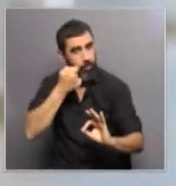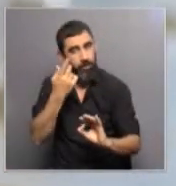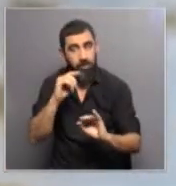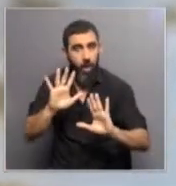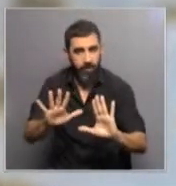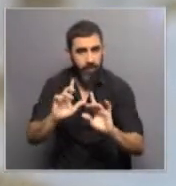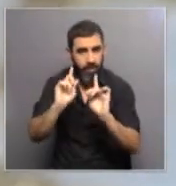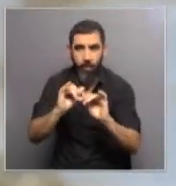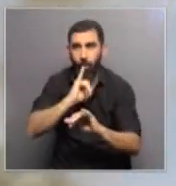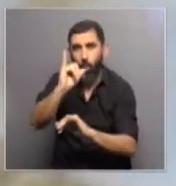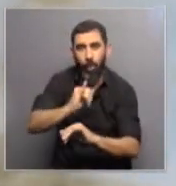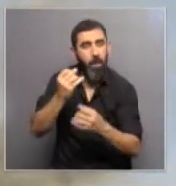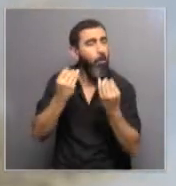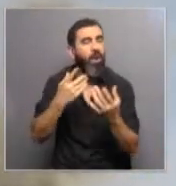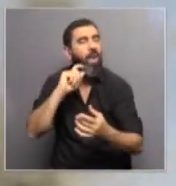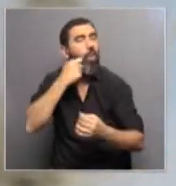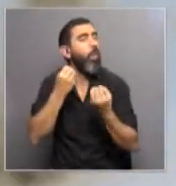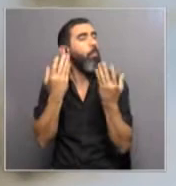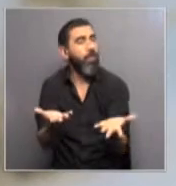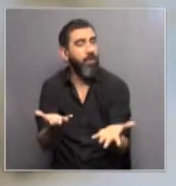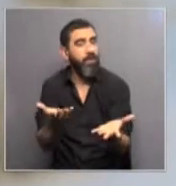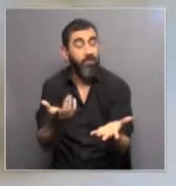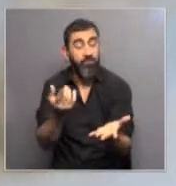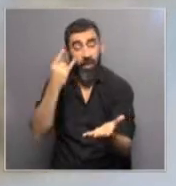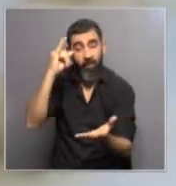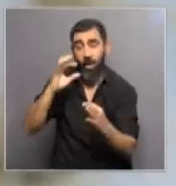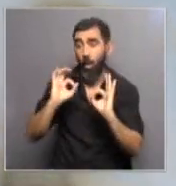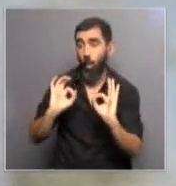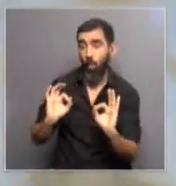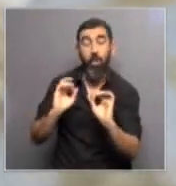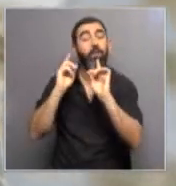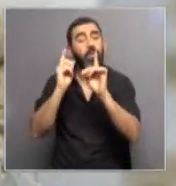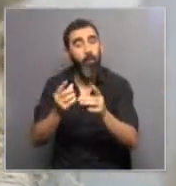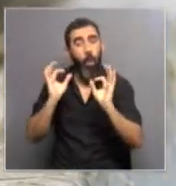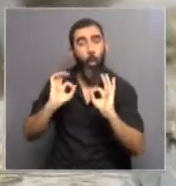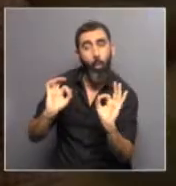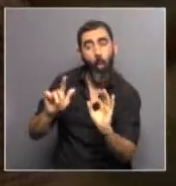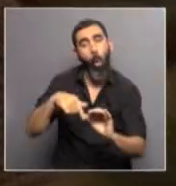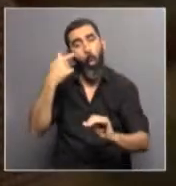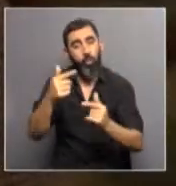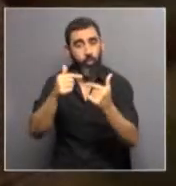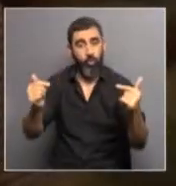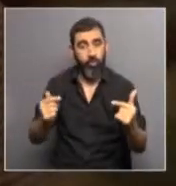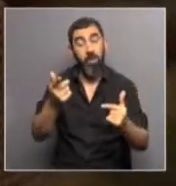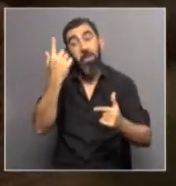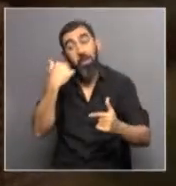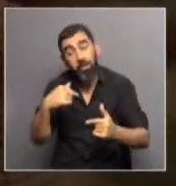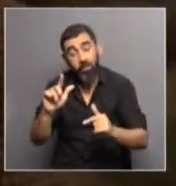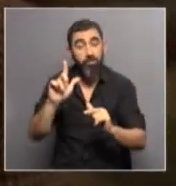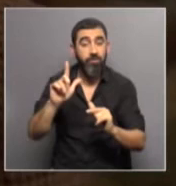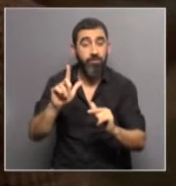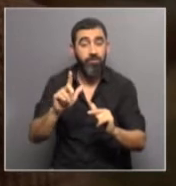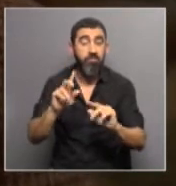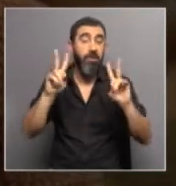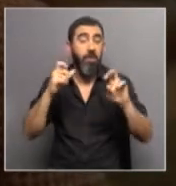contar. ¿Por qué se sienten cómodos? Se sienten cómodos ellos, pero también se sienten cómodos otros. Entonces, sin querer, hablando